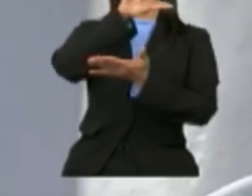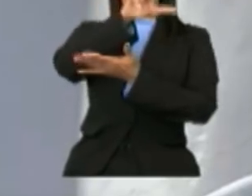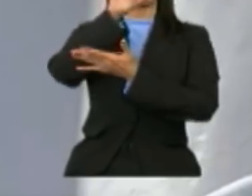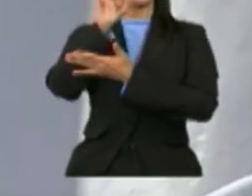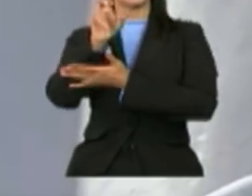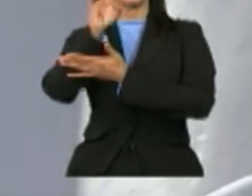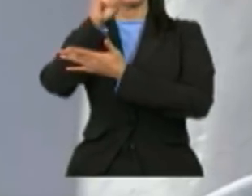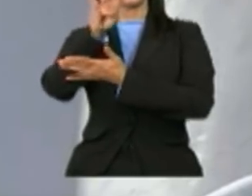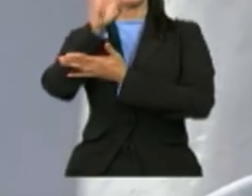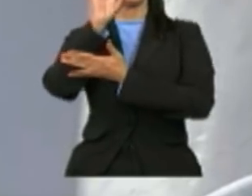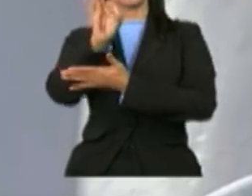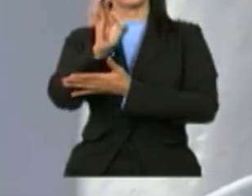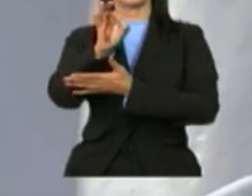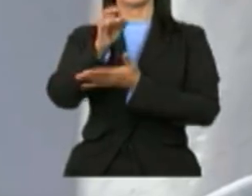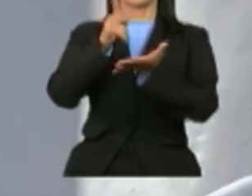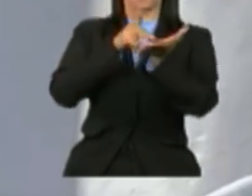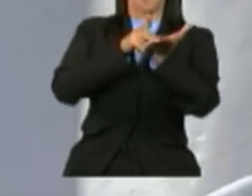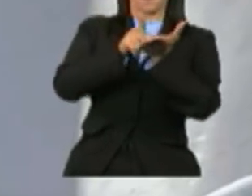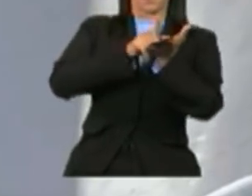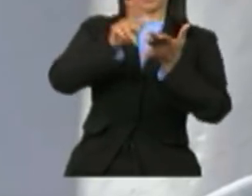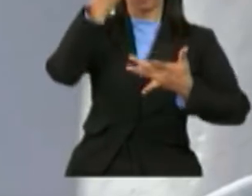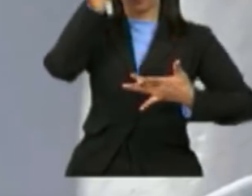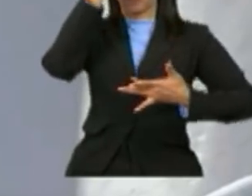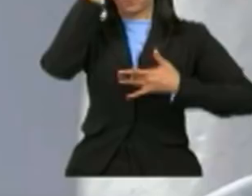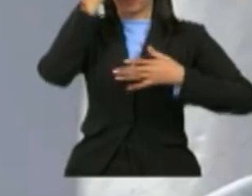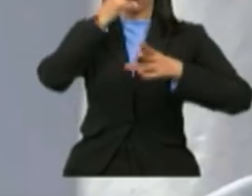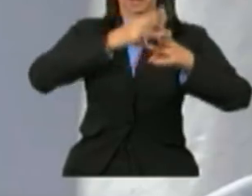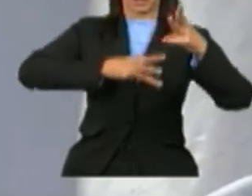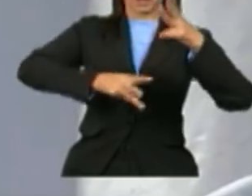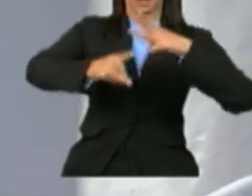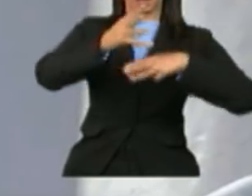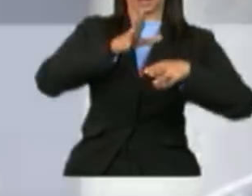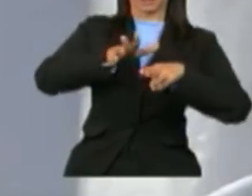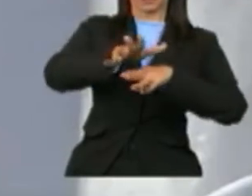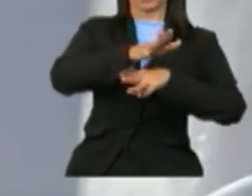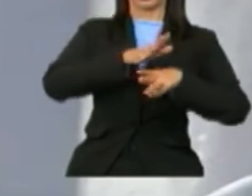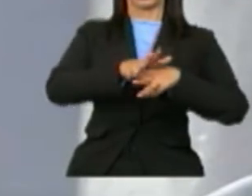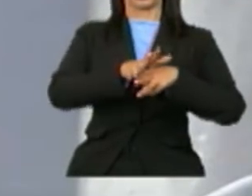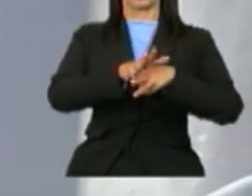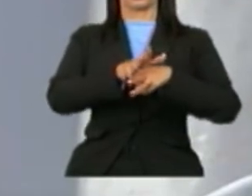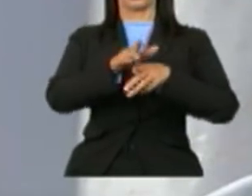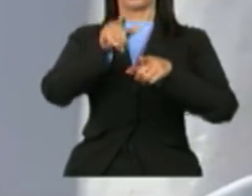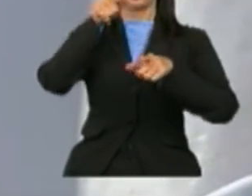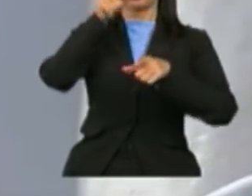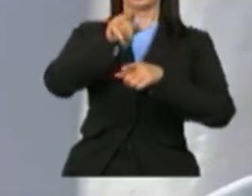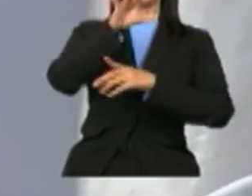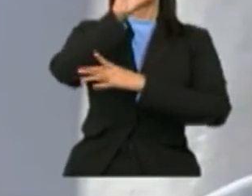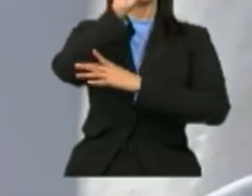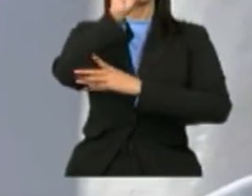2.241.359 casos confirmados a nivel global, de los cuales